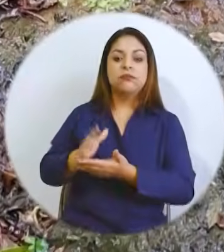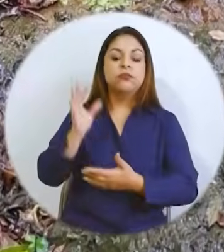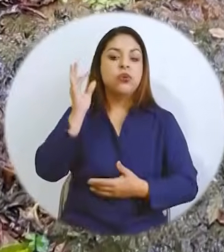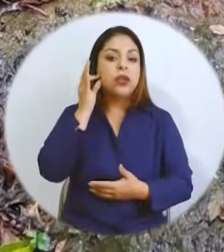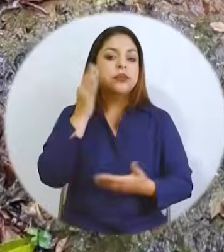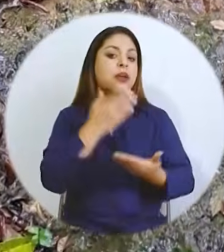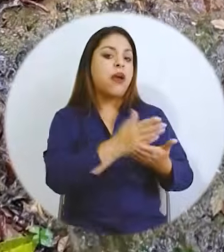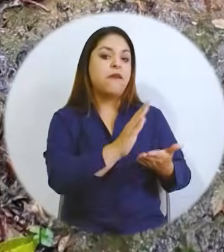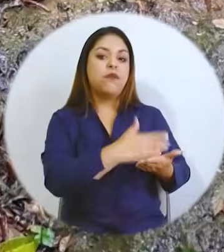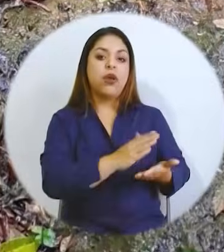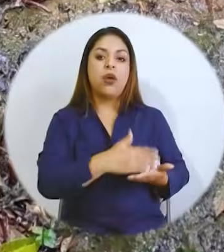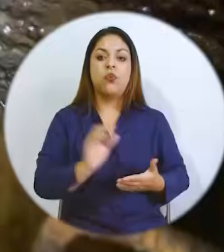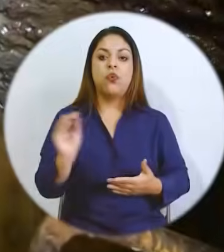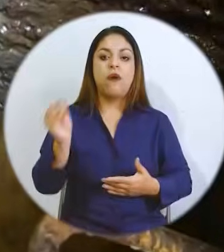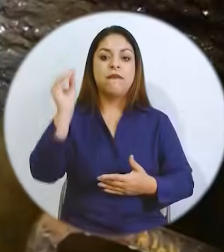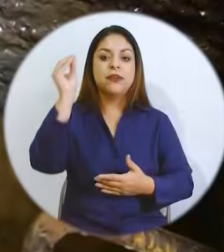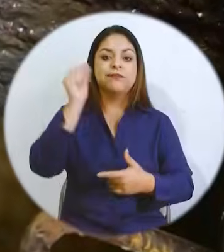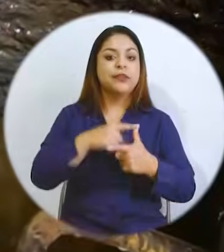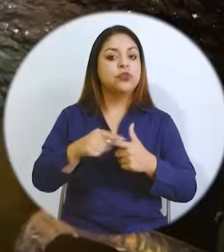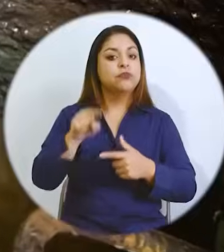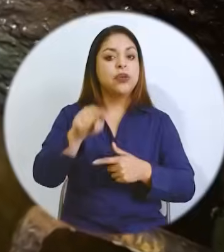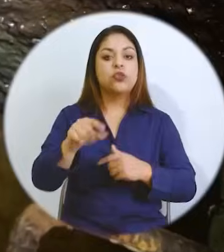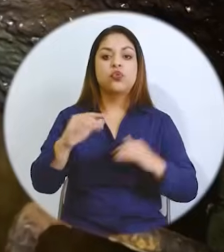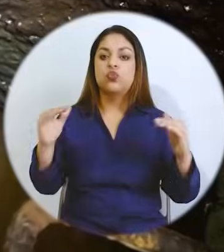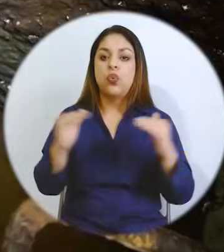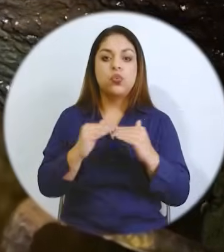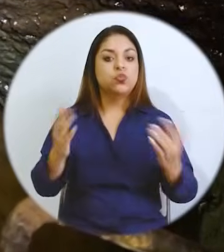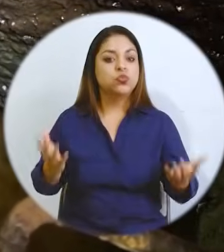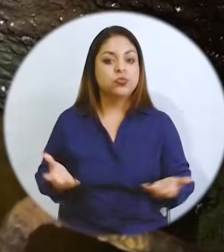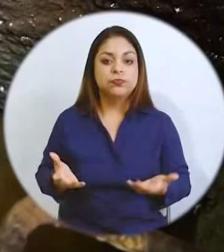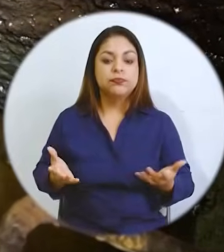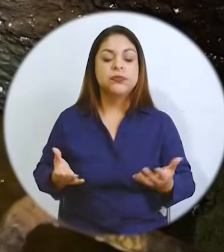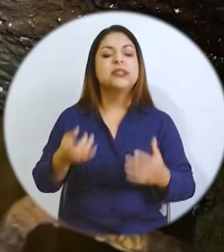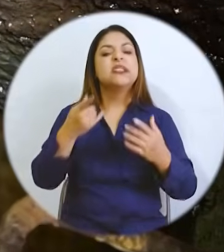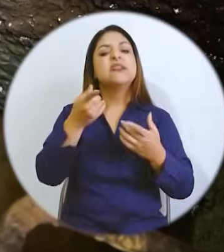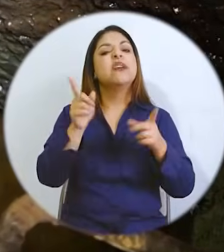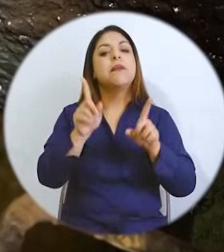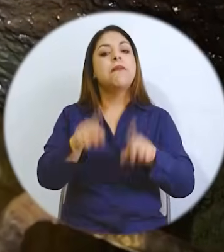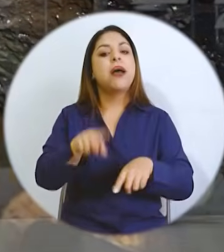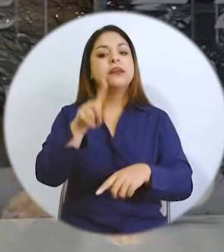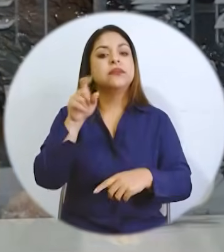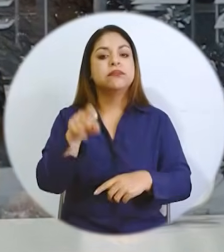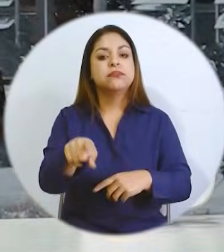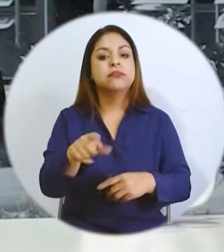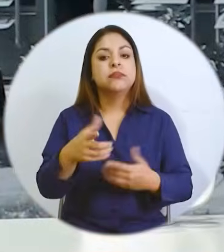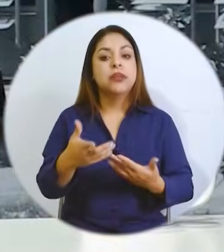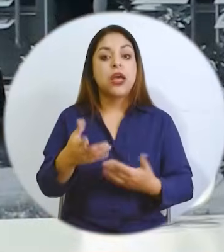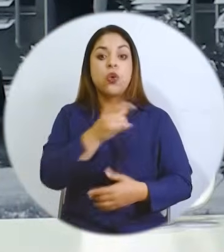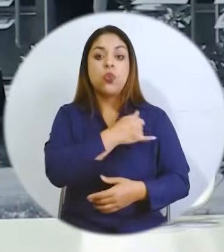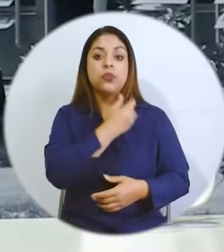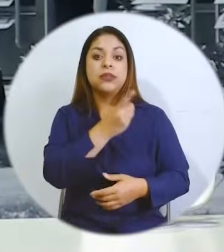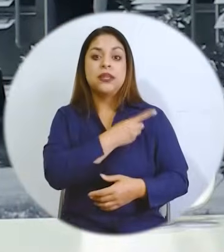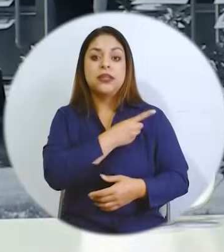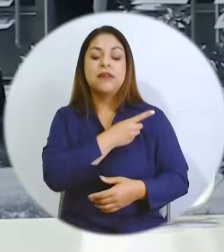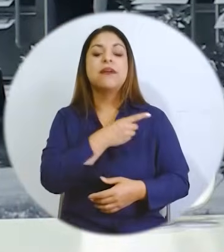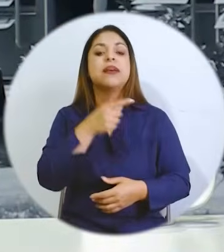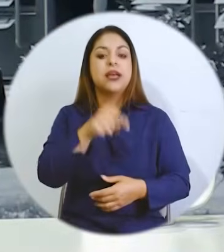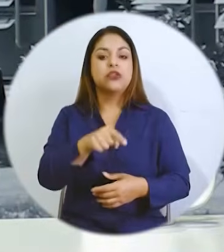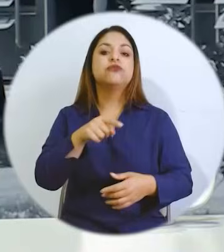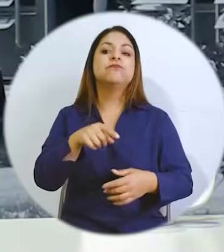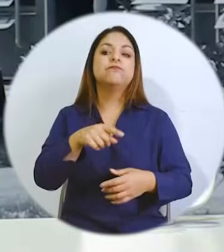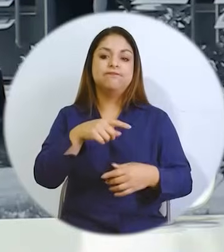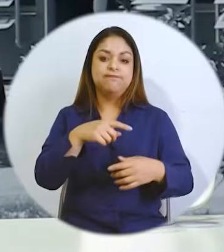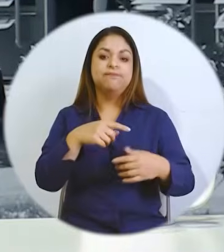las mujeres y dejamos afuera a los jóvenes. Entonces eso no es justo. Entonces, ¿qué ha sucedido? Que esas juntas directivas han